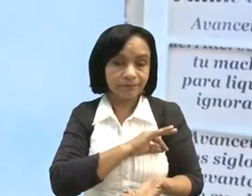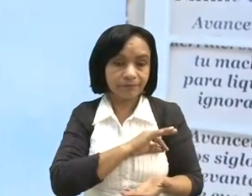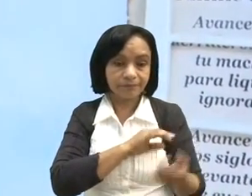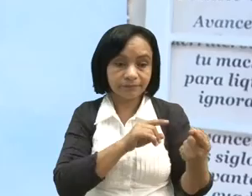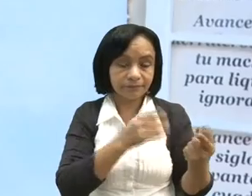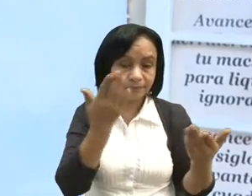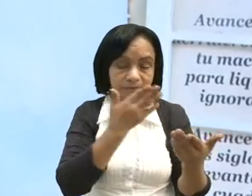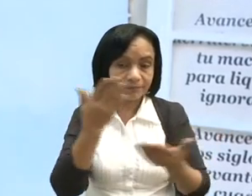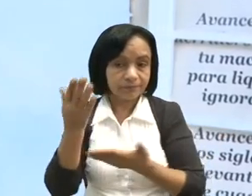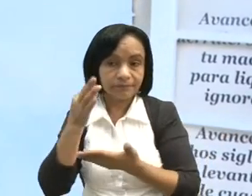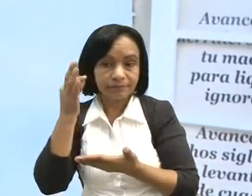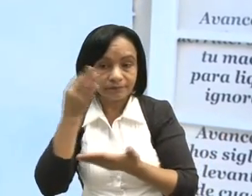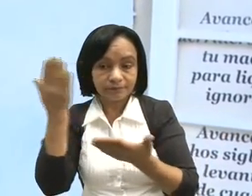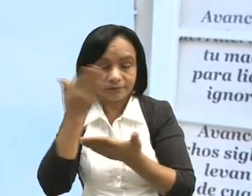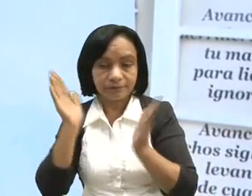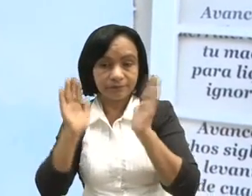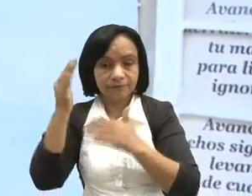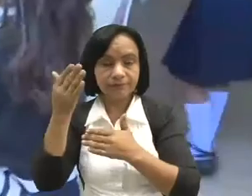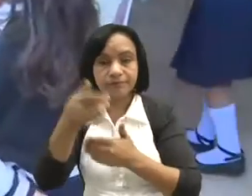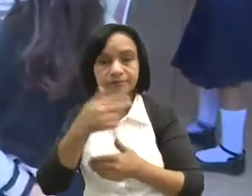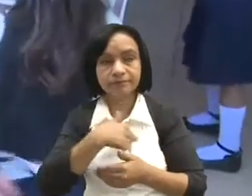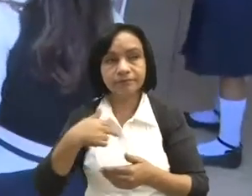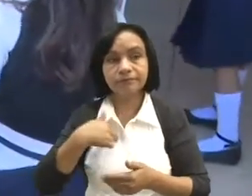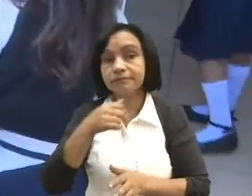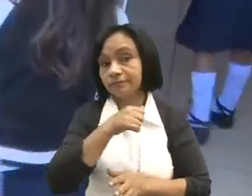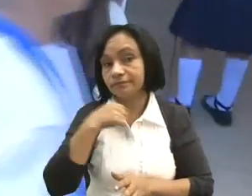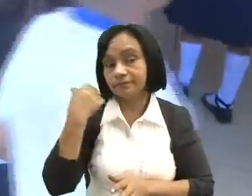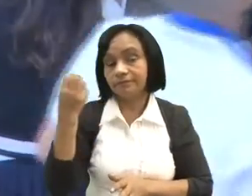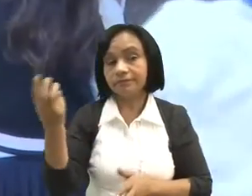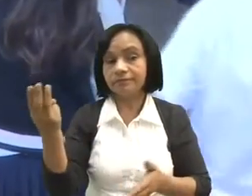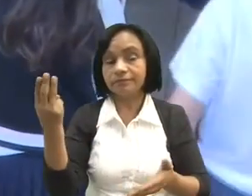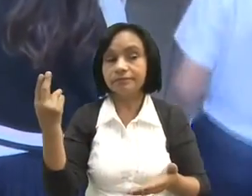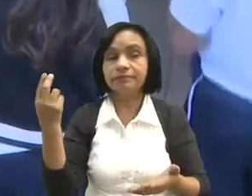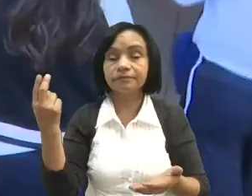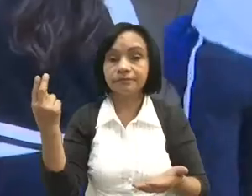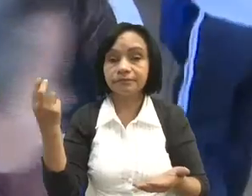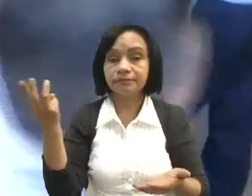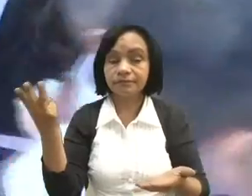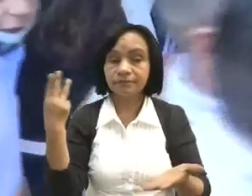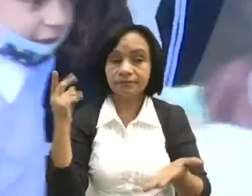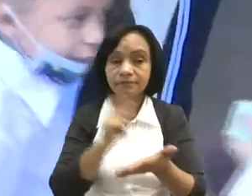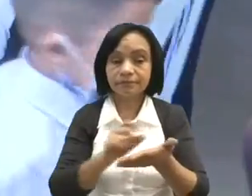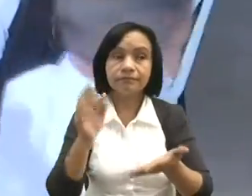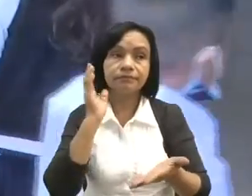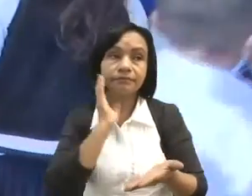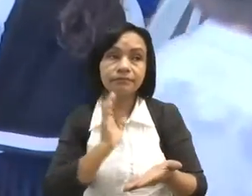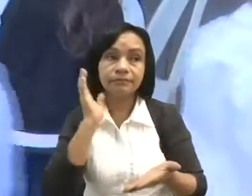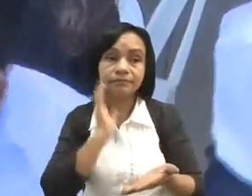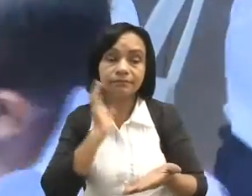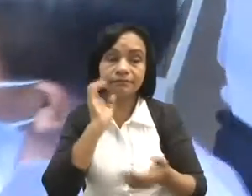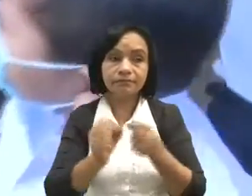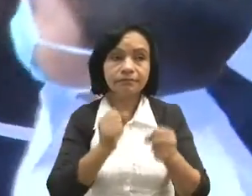salario de graduado. Entonces se le dio esa oportunidad también a los maestros. O sea, que la experiencia, tanto en los